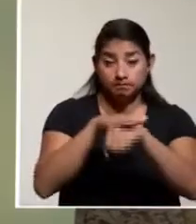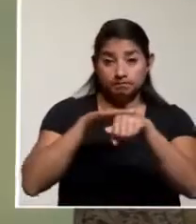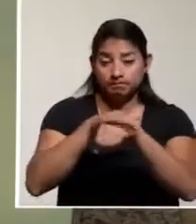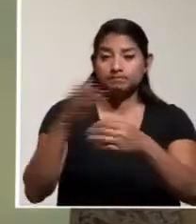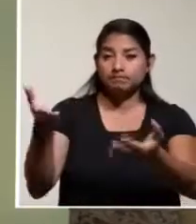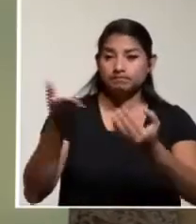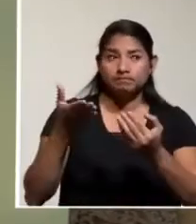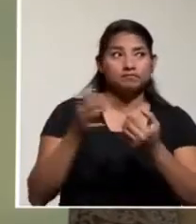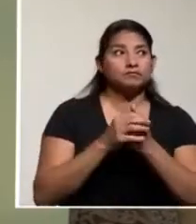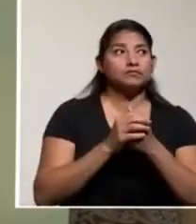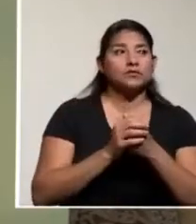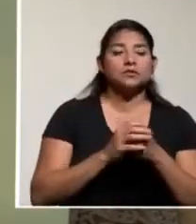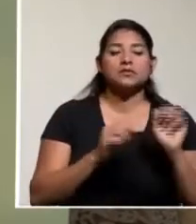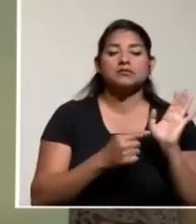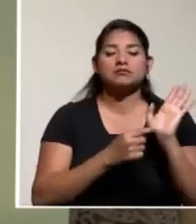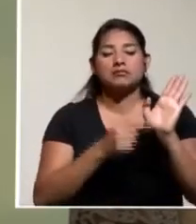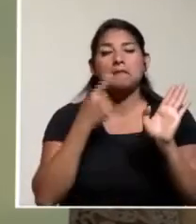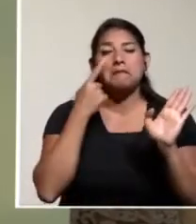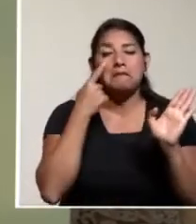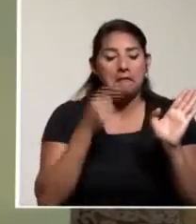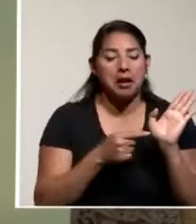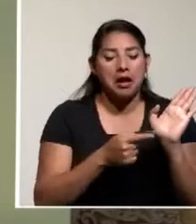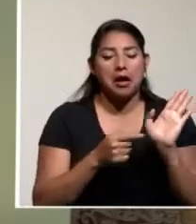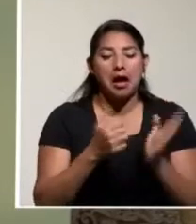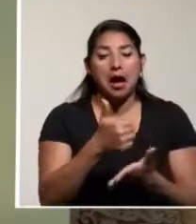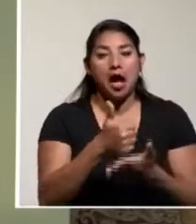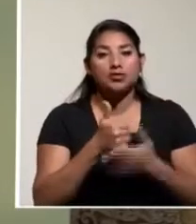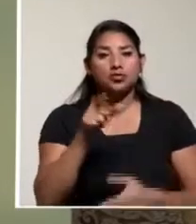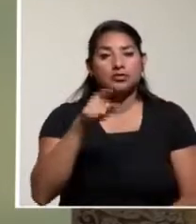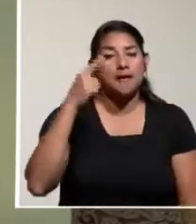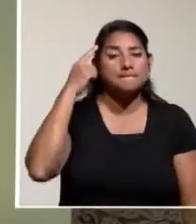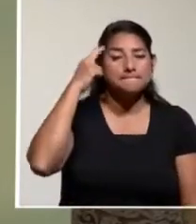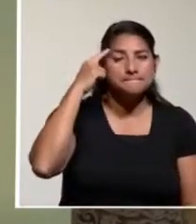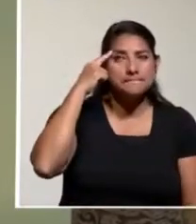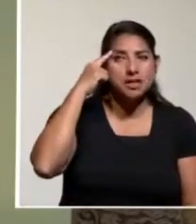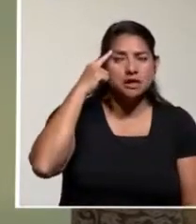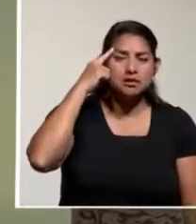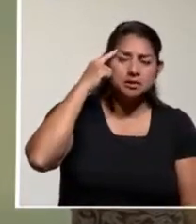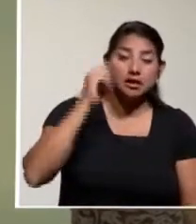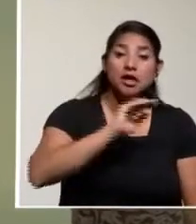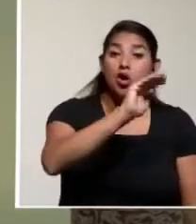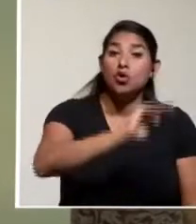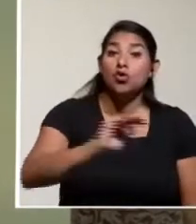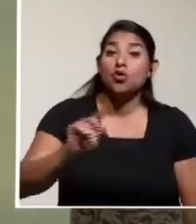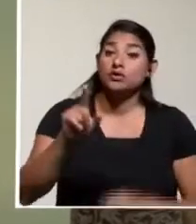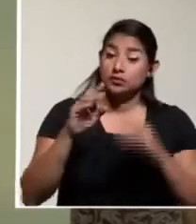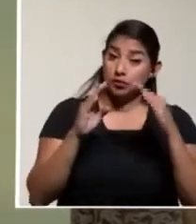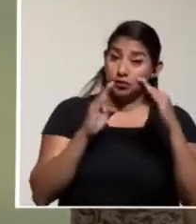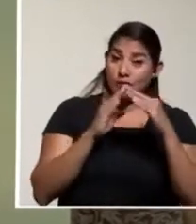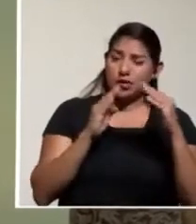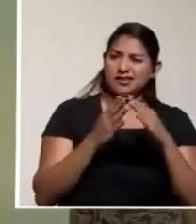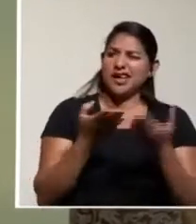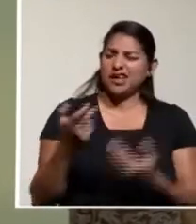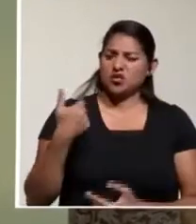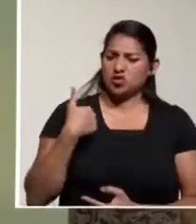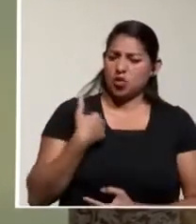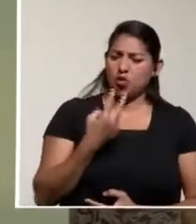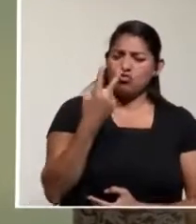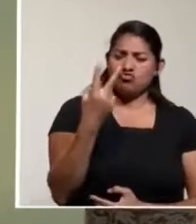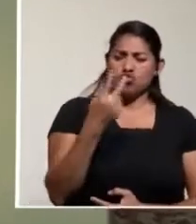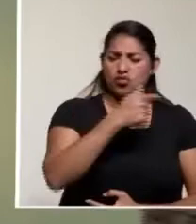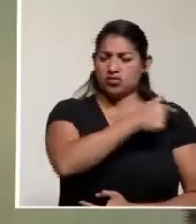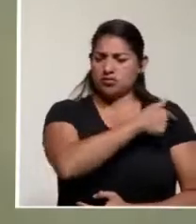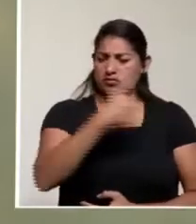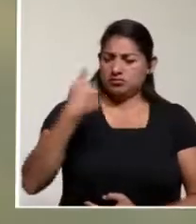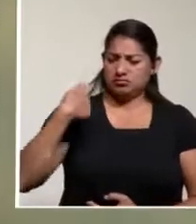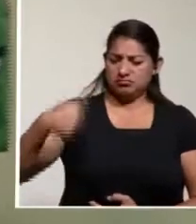traer las pistas que tengo por allá, ajá, vaya usted pensando, piense con los niños y con las niñas que tenemos dos. Vaya